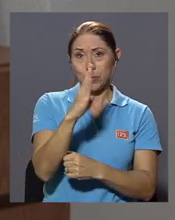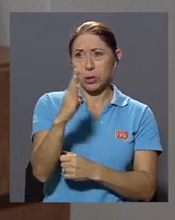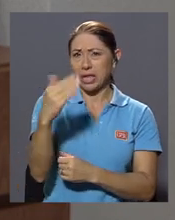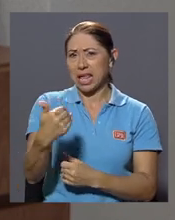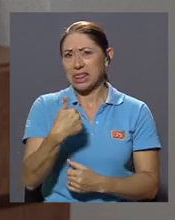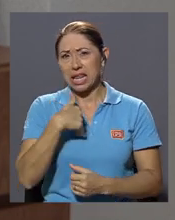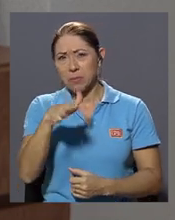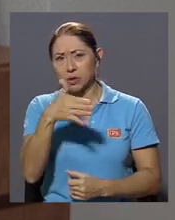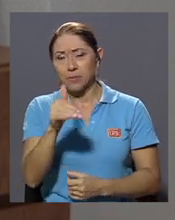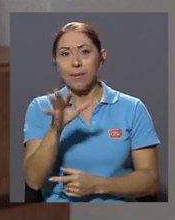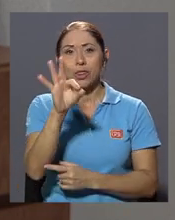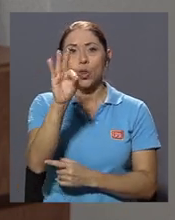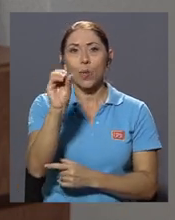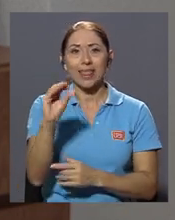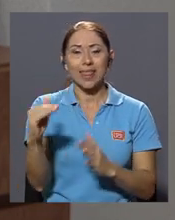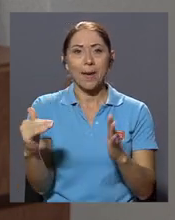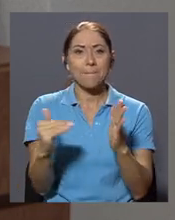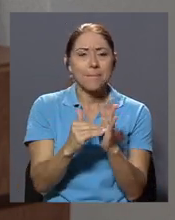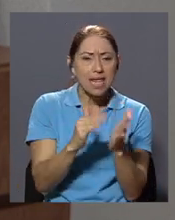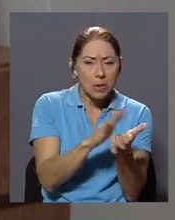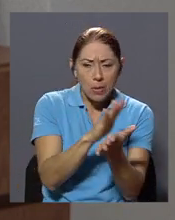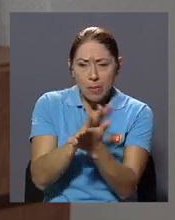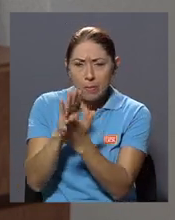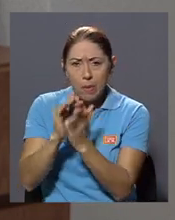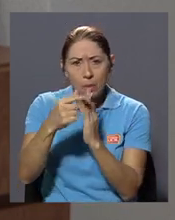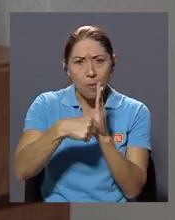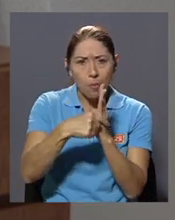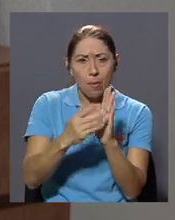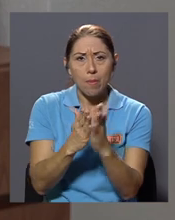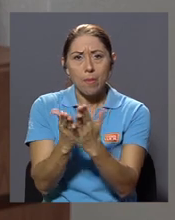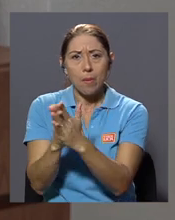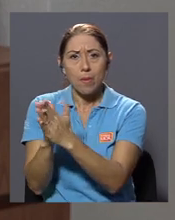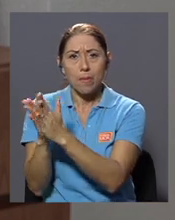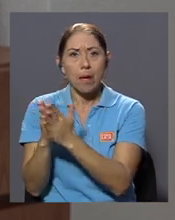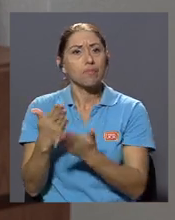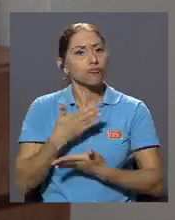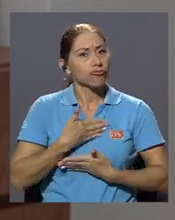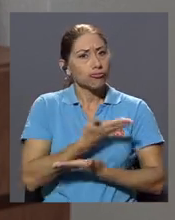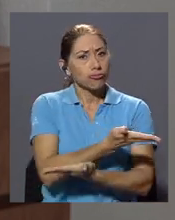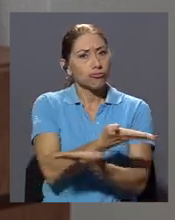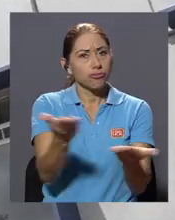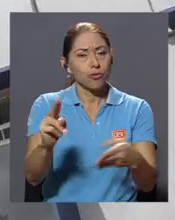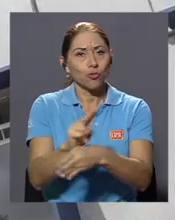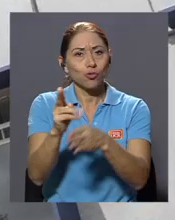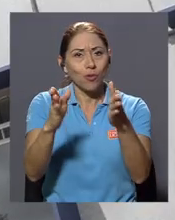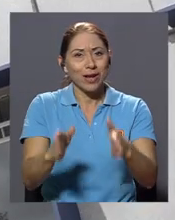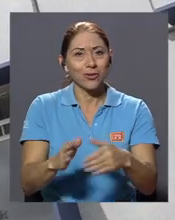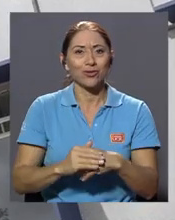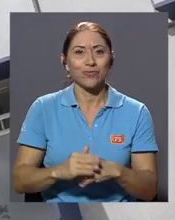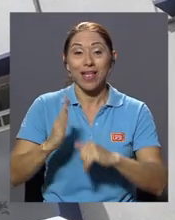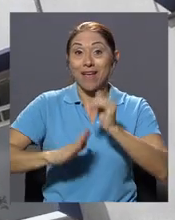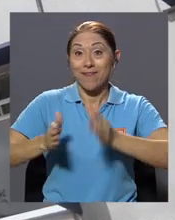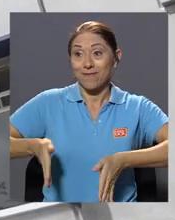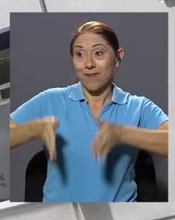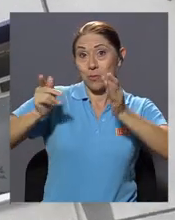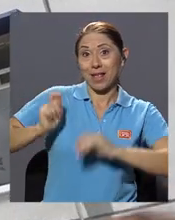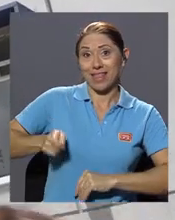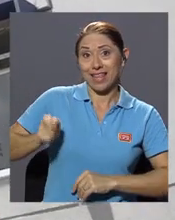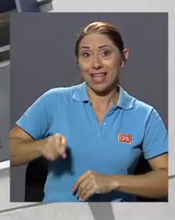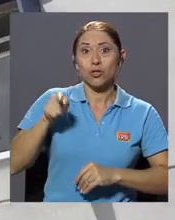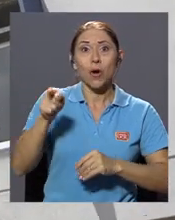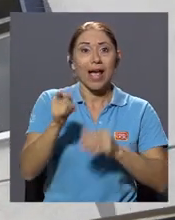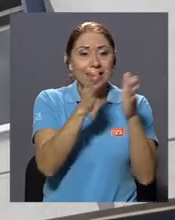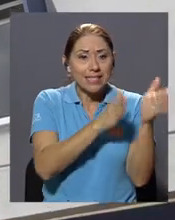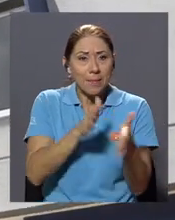de aproximadamente 90.000 ejemplares, los cuales están a disposición de nuestros usuarios. En la Facultad de Derecho se han